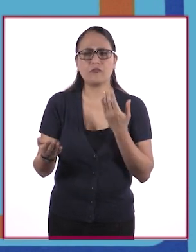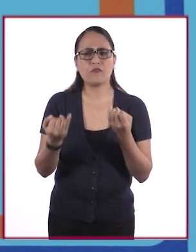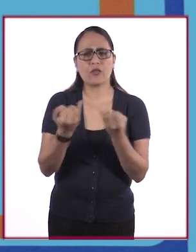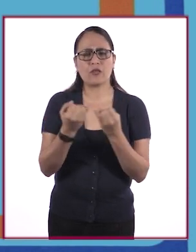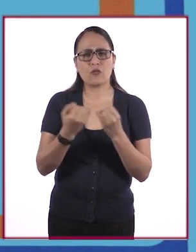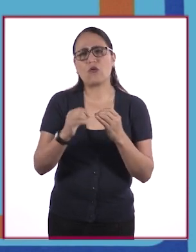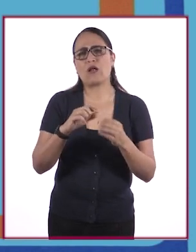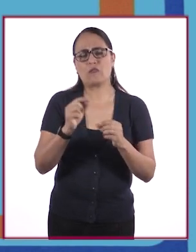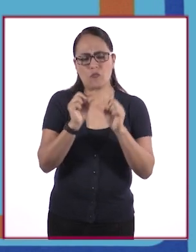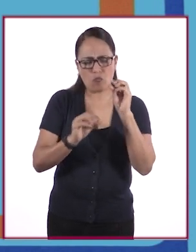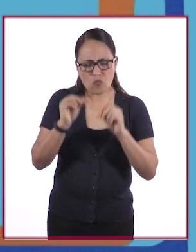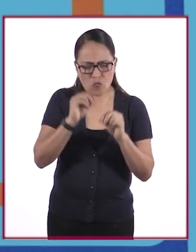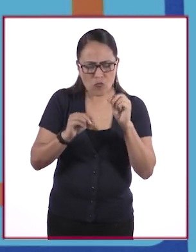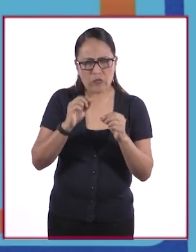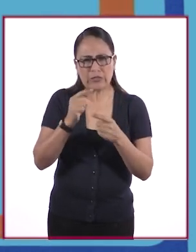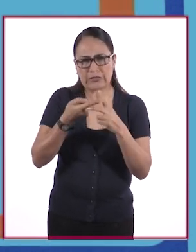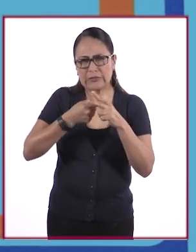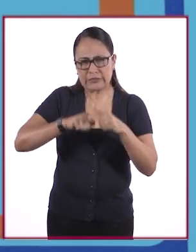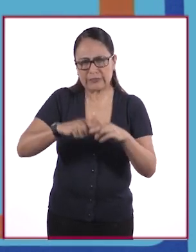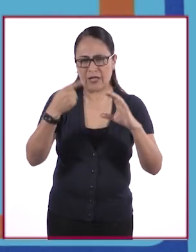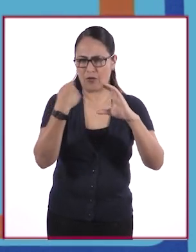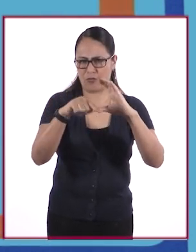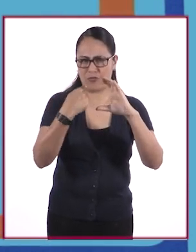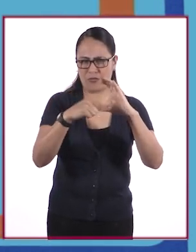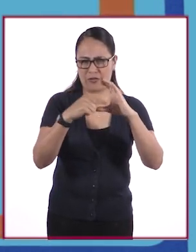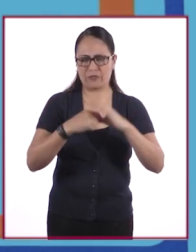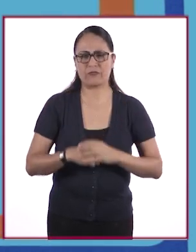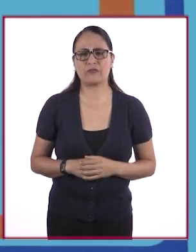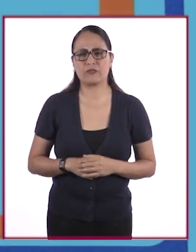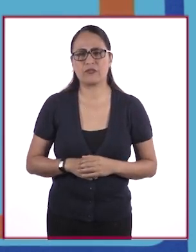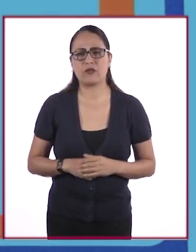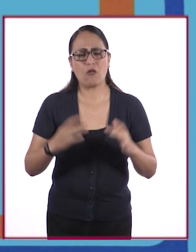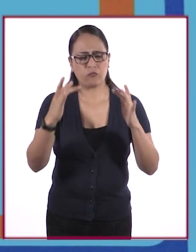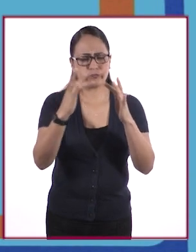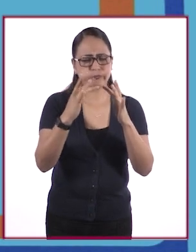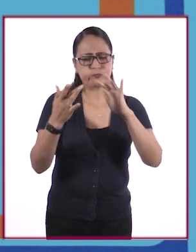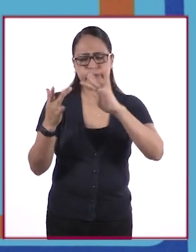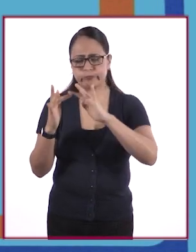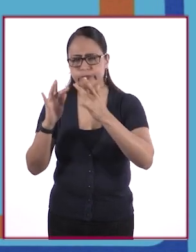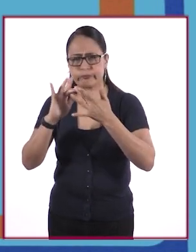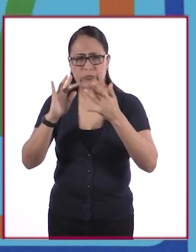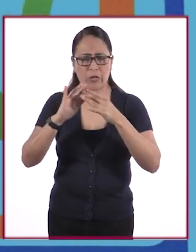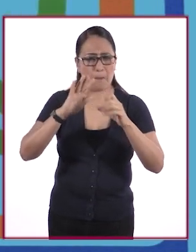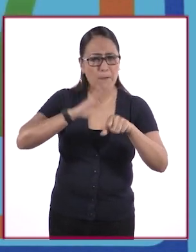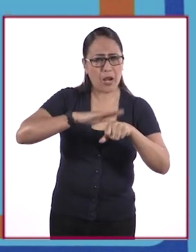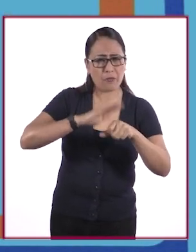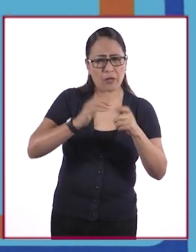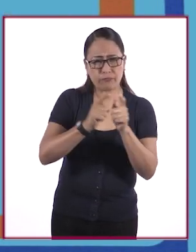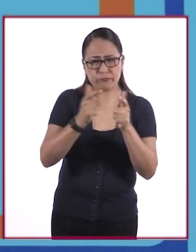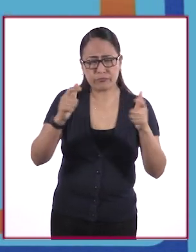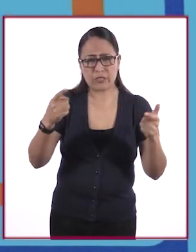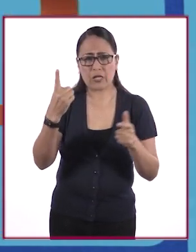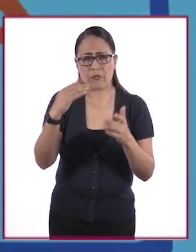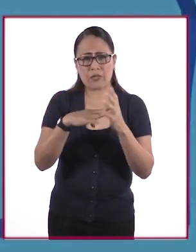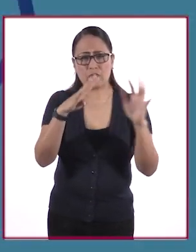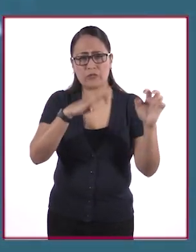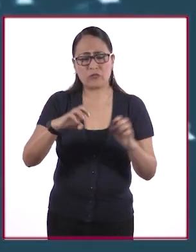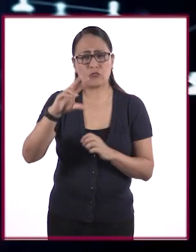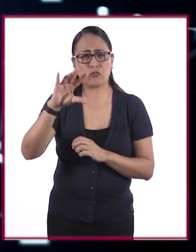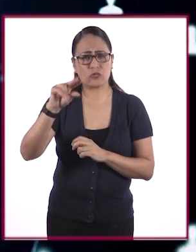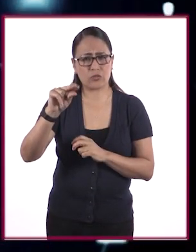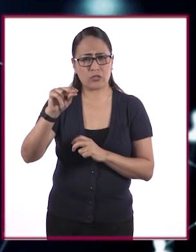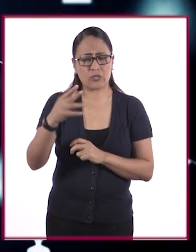como correo electrónico. El número de ordenadores conectados fue aumentando. En 1985, Internet ya